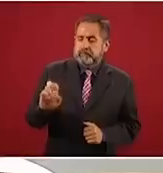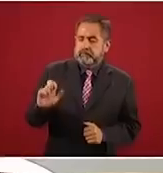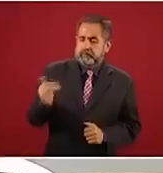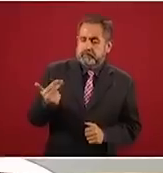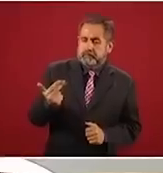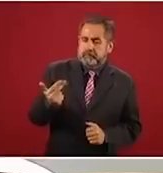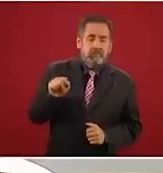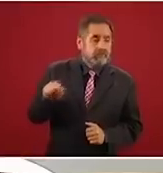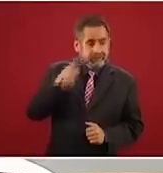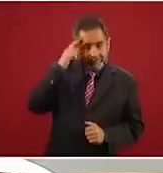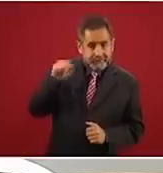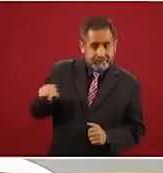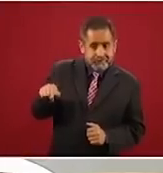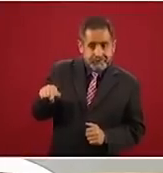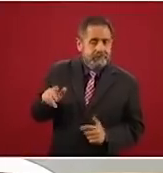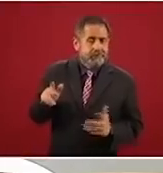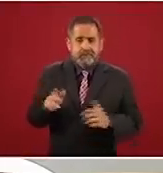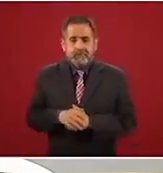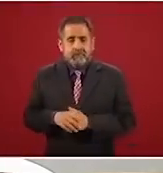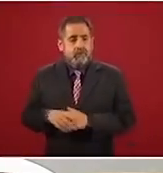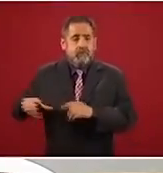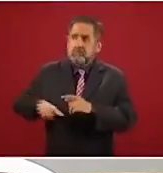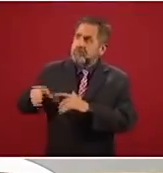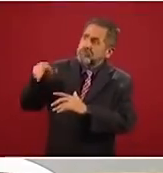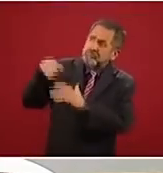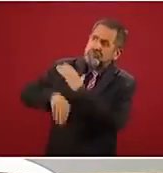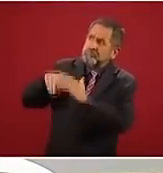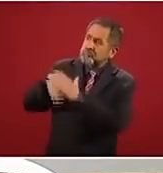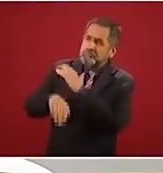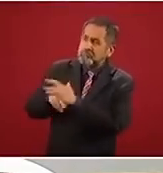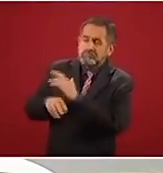Odebrecht, ¿sí?, que acabó con gobiernos